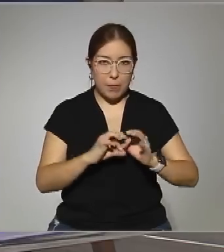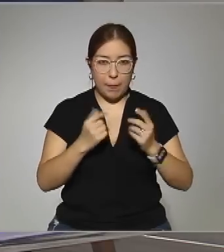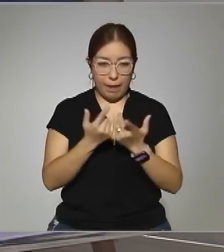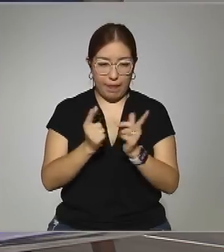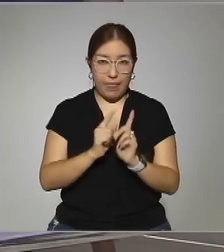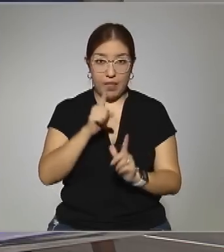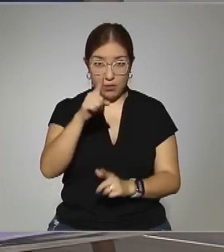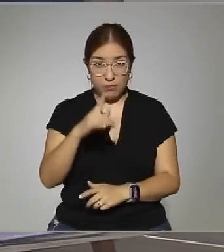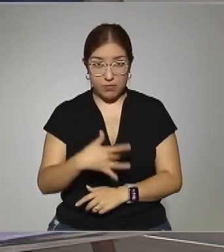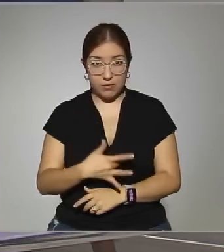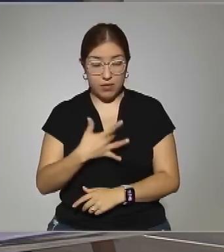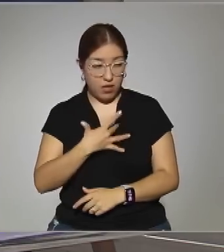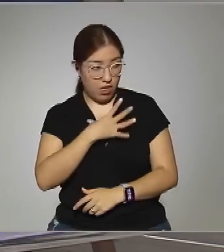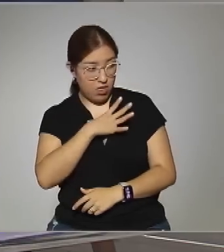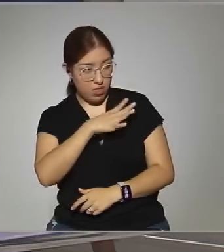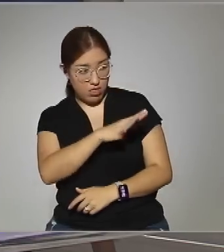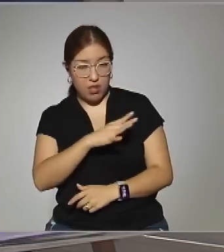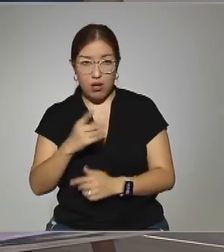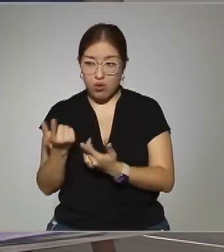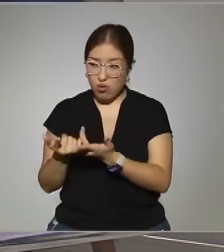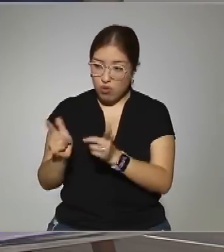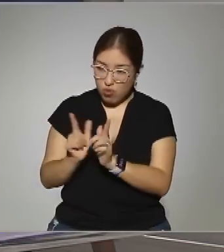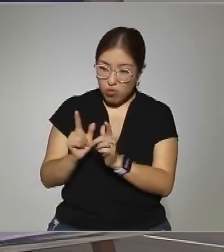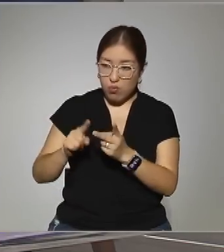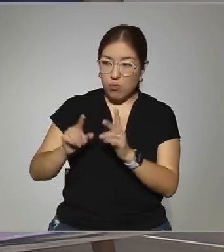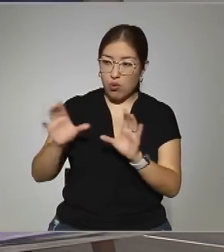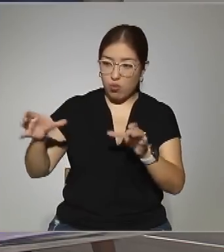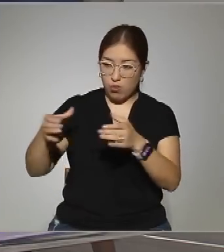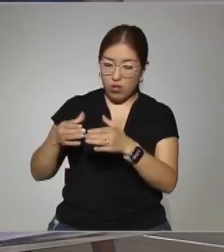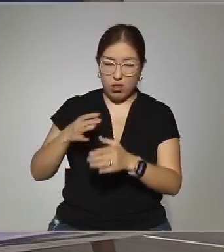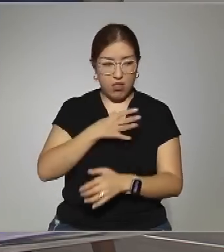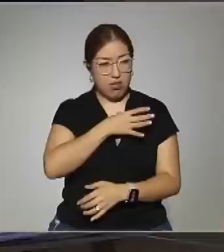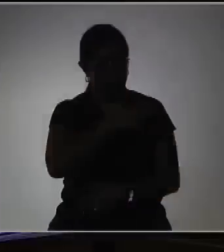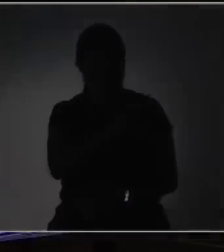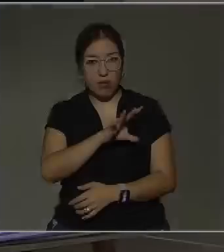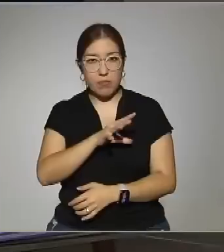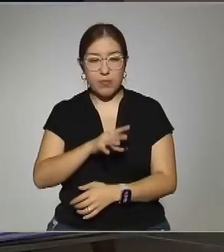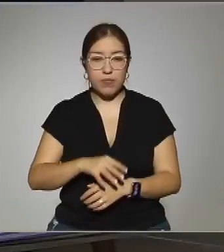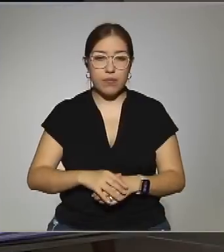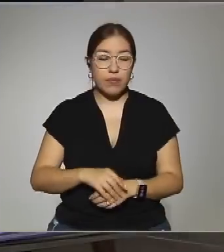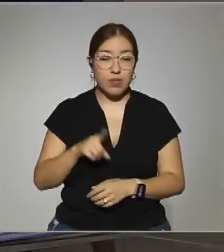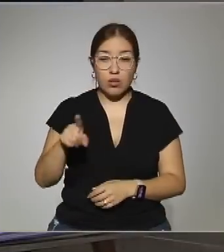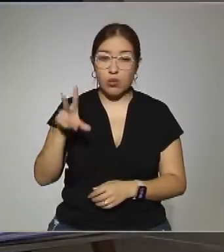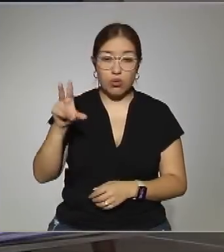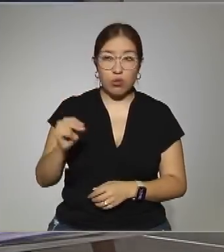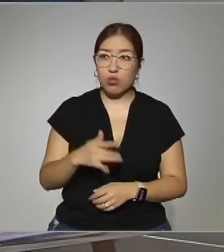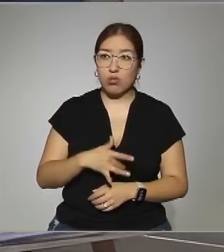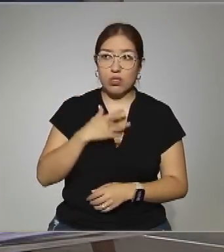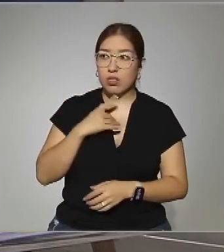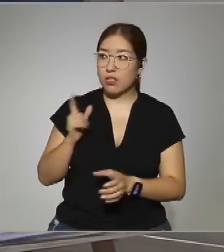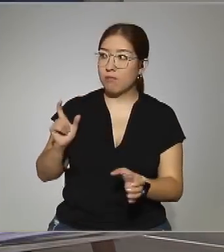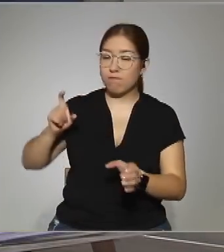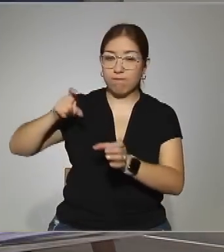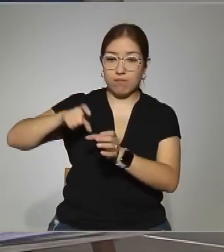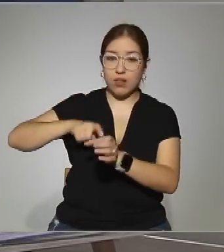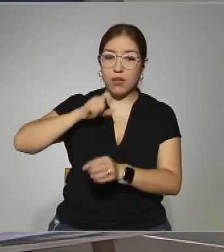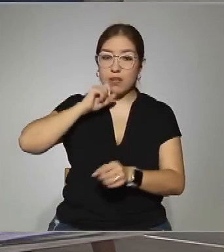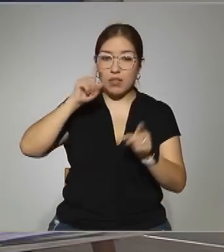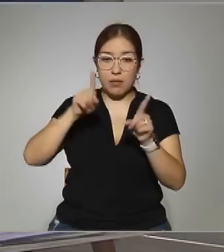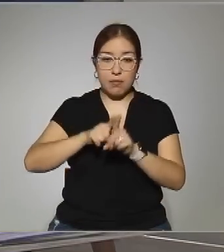sientes excluido de un sistema, de un grupo, de una comunidad, y no sientes pertenecer, y no sientes